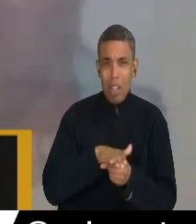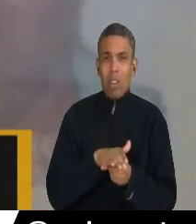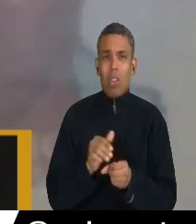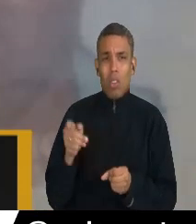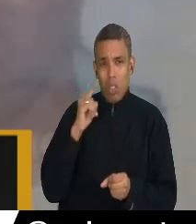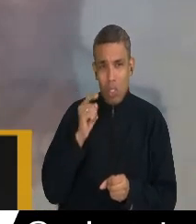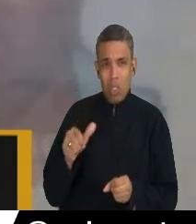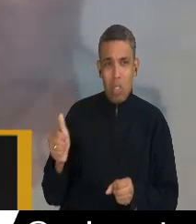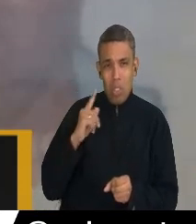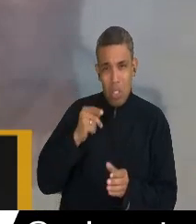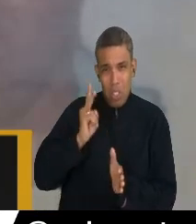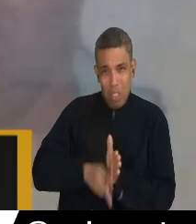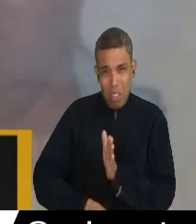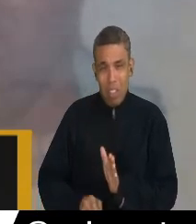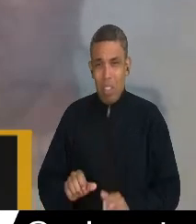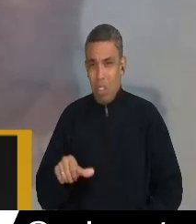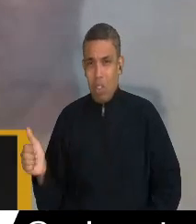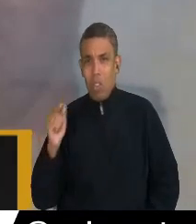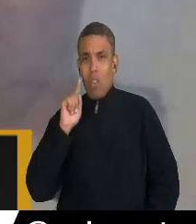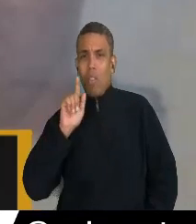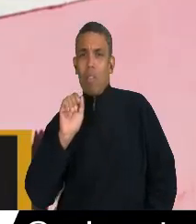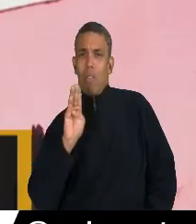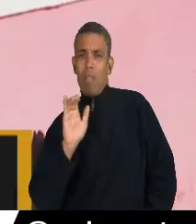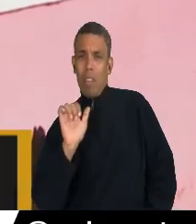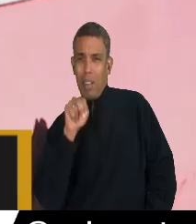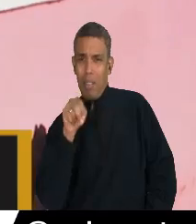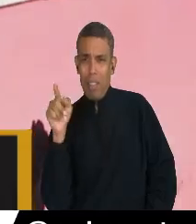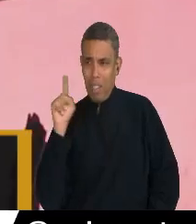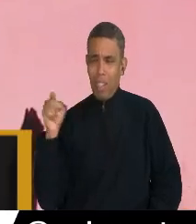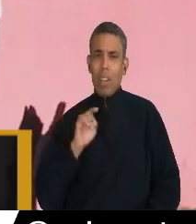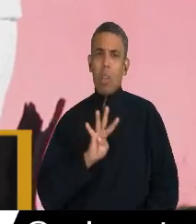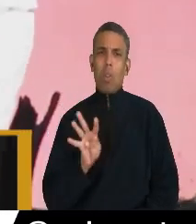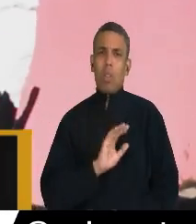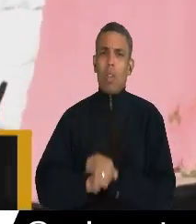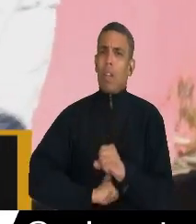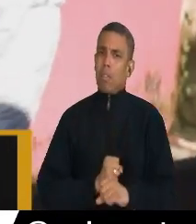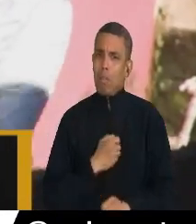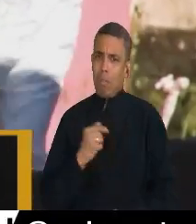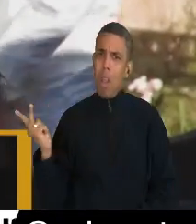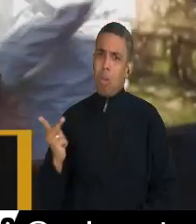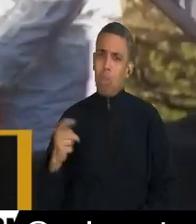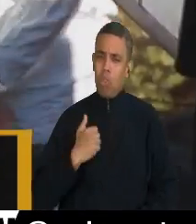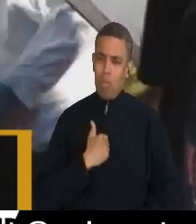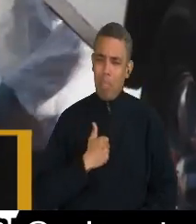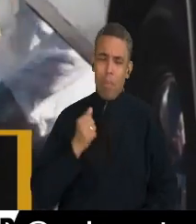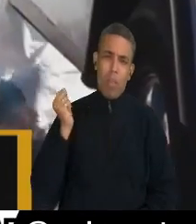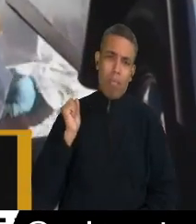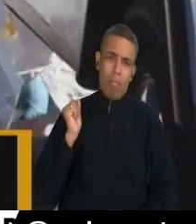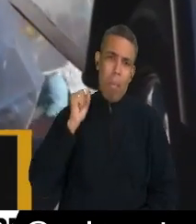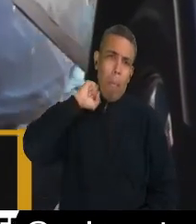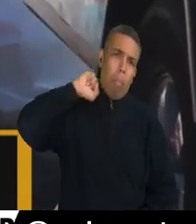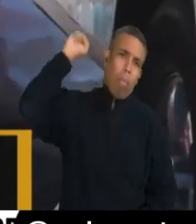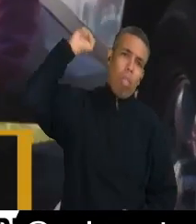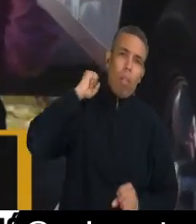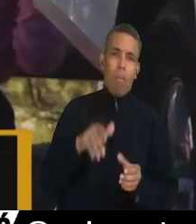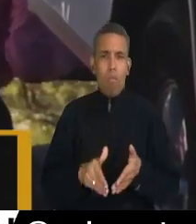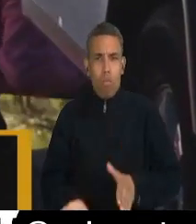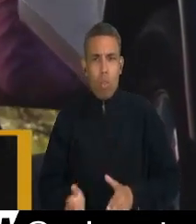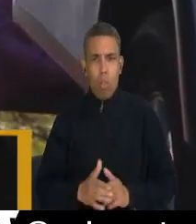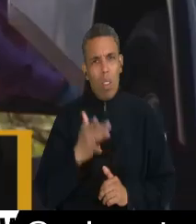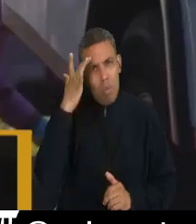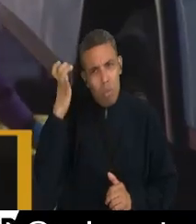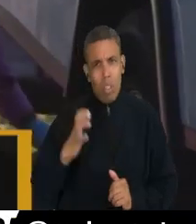Fabián Martínez, un árbitro de microfútbol de 48 años, también decidió quitarse la vida. Las autoridades investigan estos hechos en los